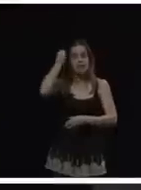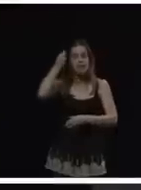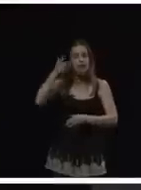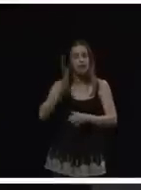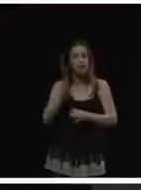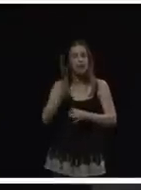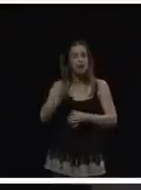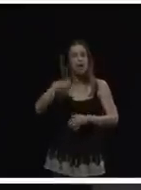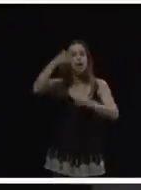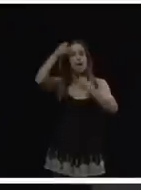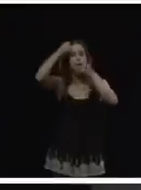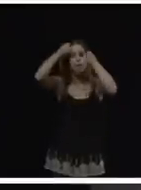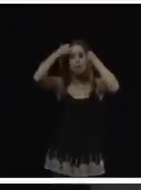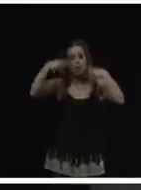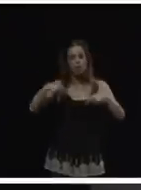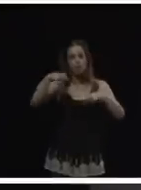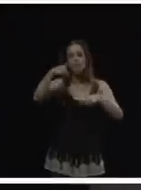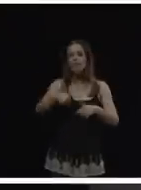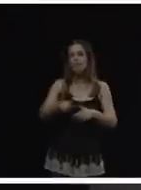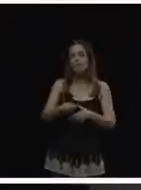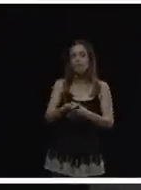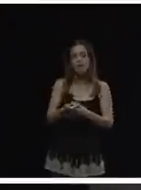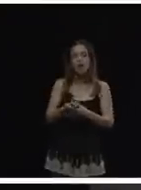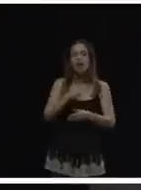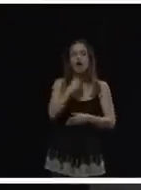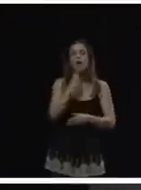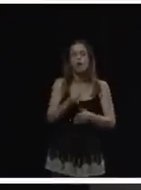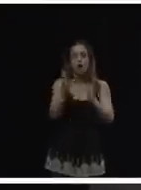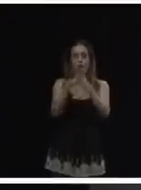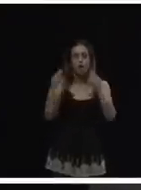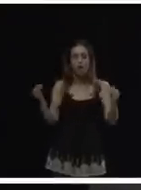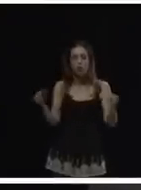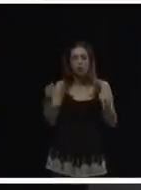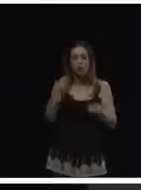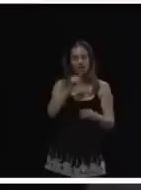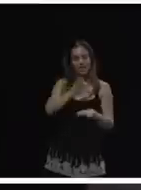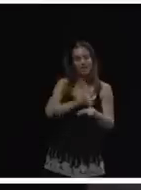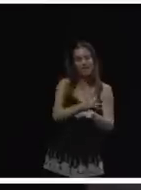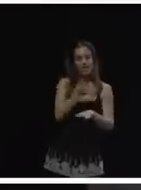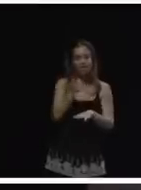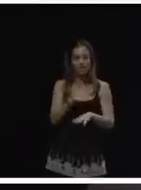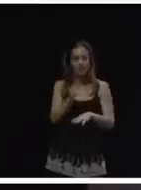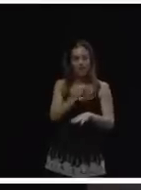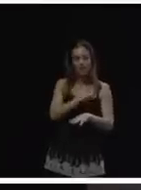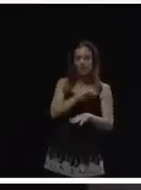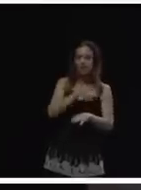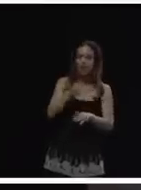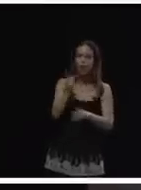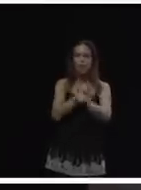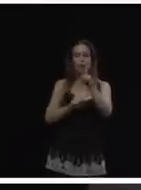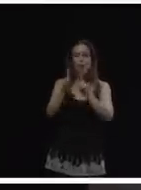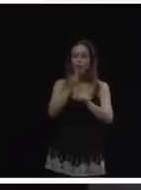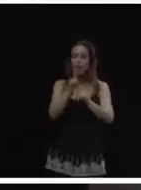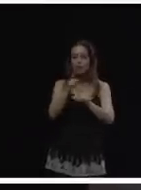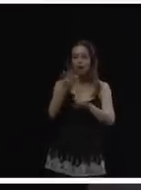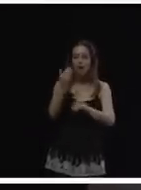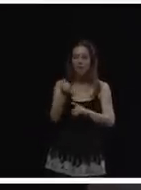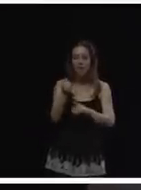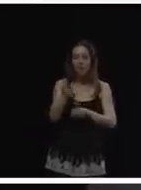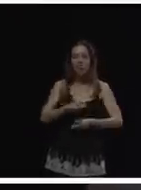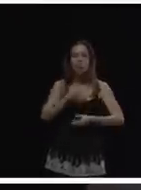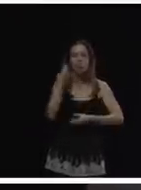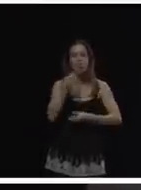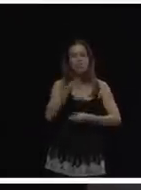no solamente la identidad de Andalucía, sino la voz andaluza, esa sensibilidad, esos problemas, esas cosas que tiene que decir